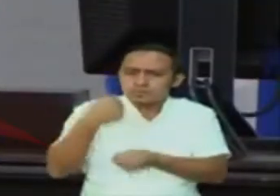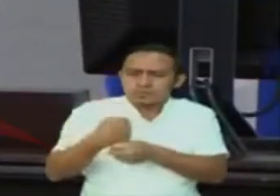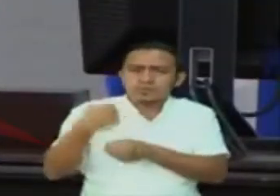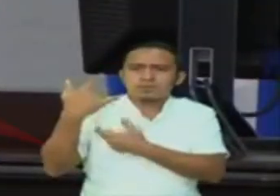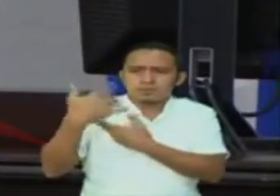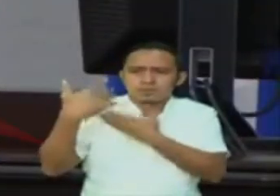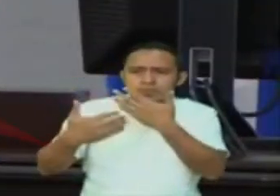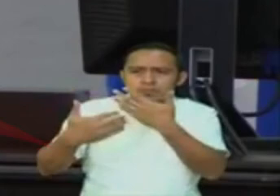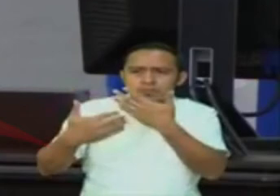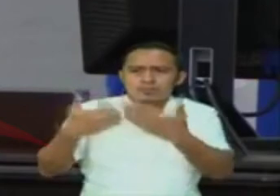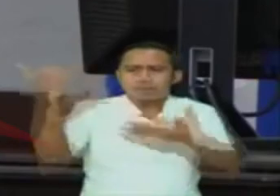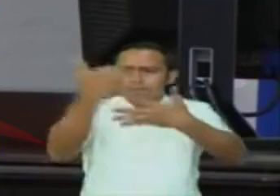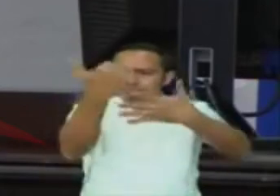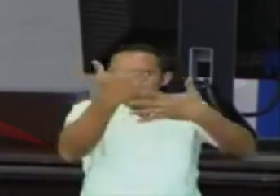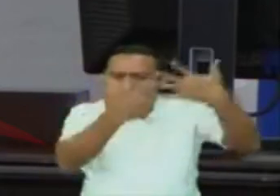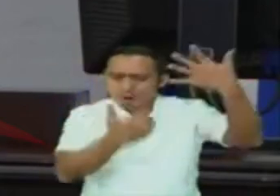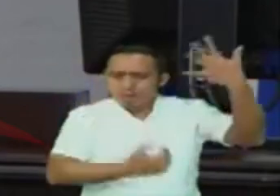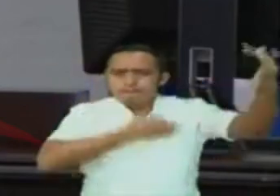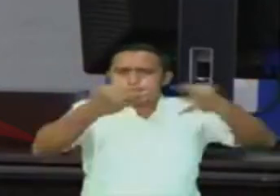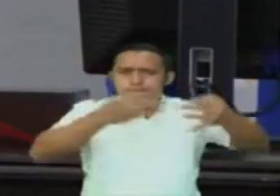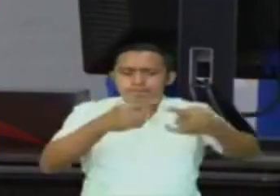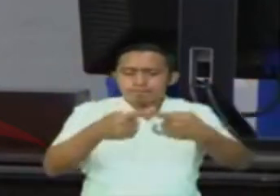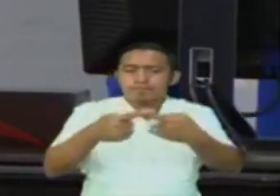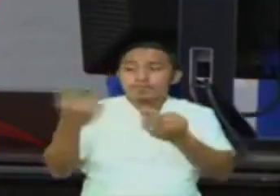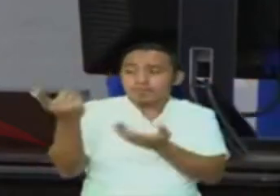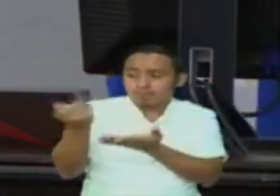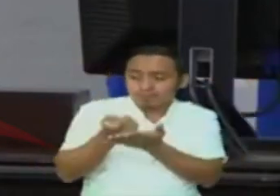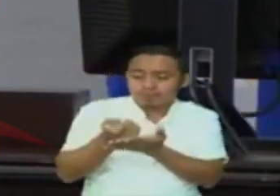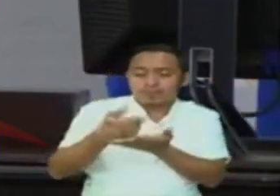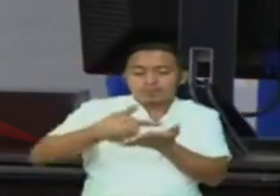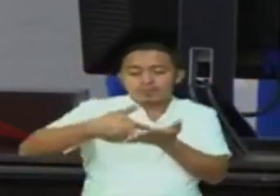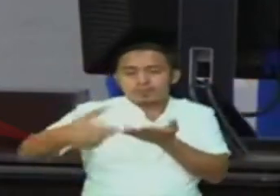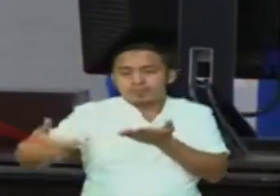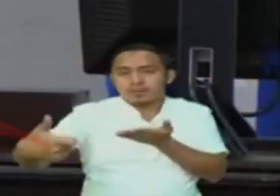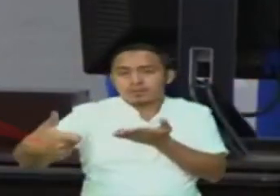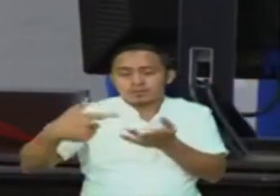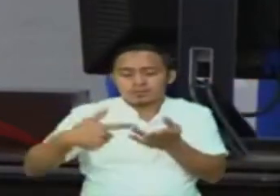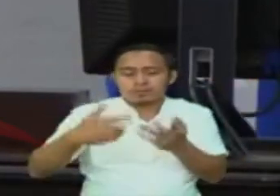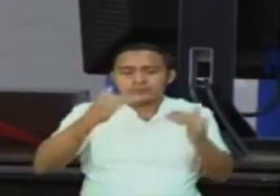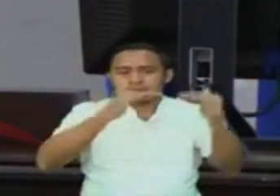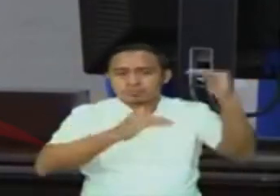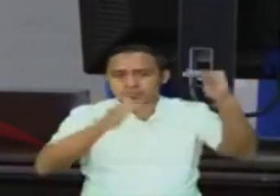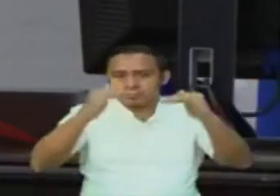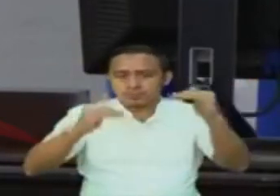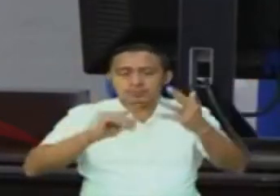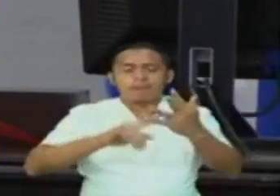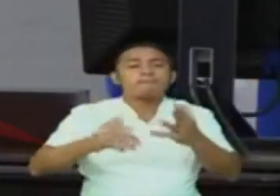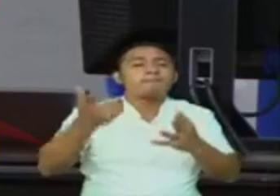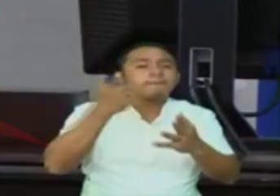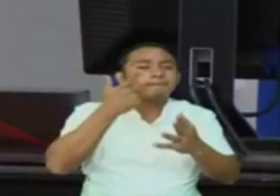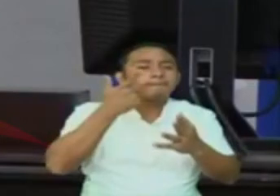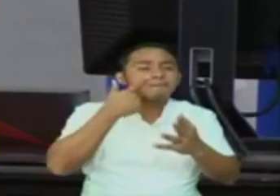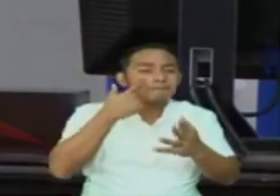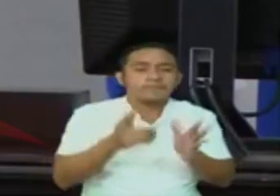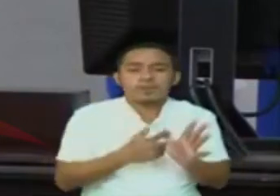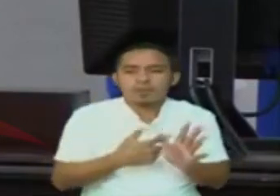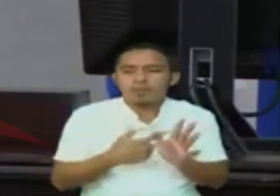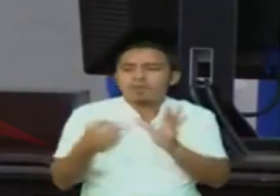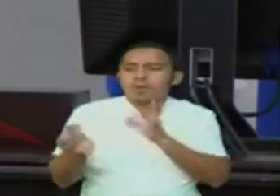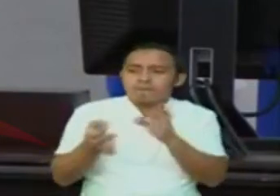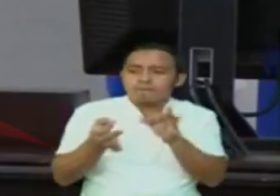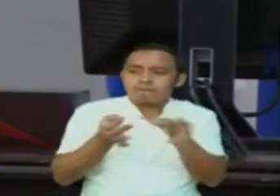desgloses detallados: ingresos, egresos, balance de comprobación, origen y detalles